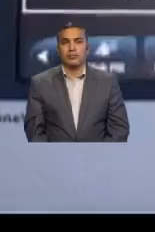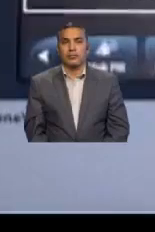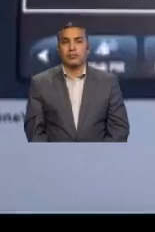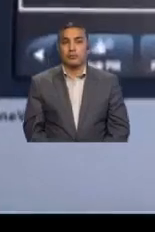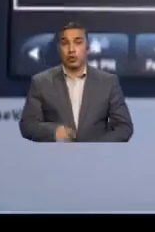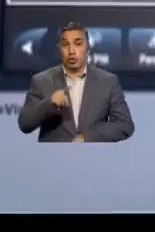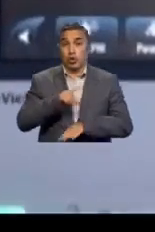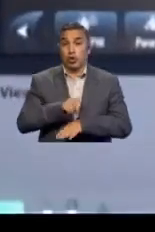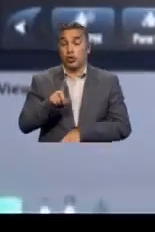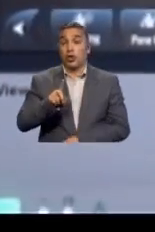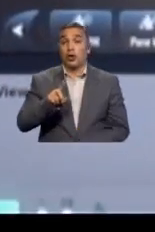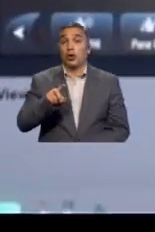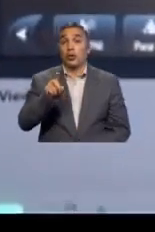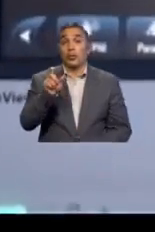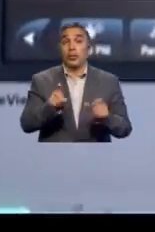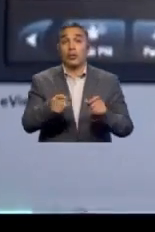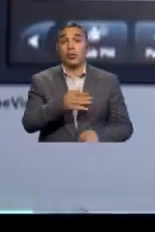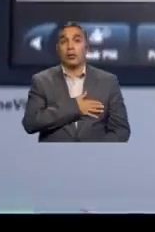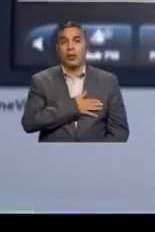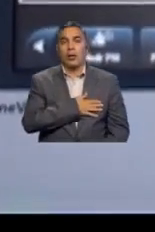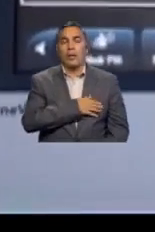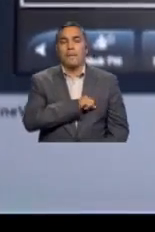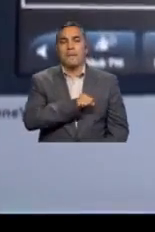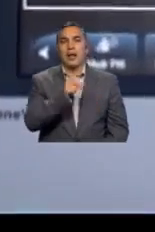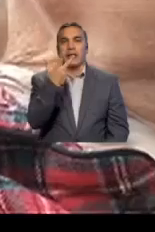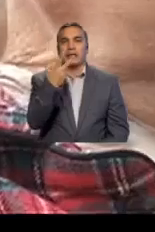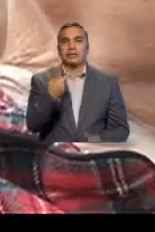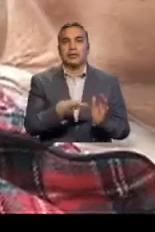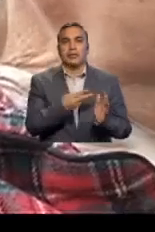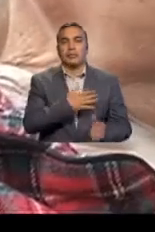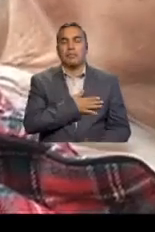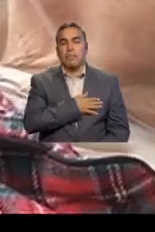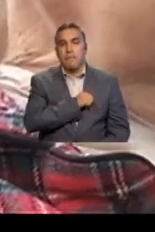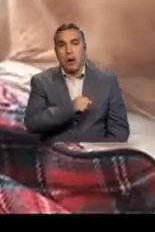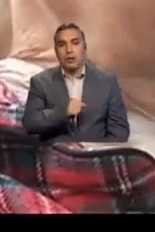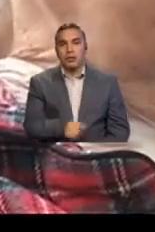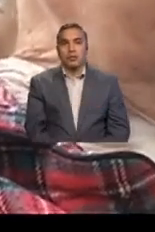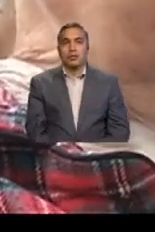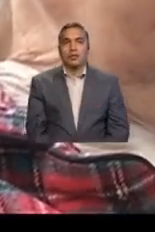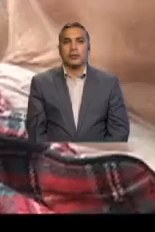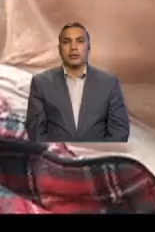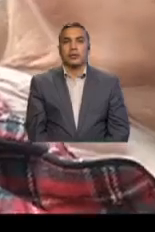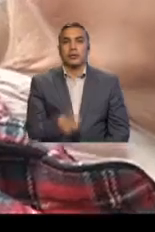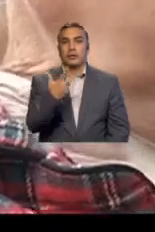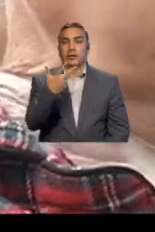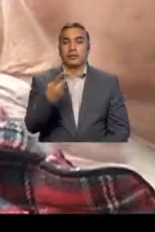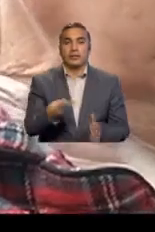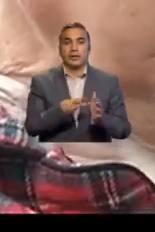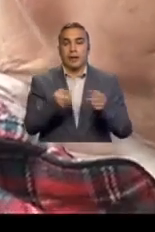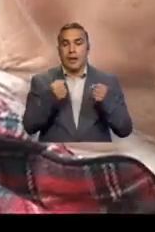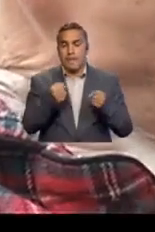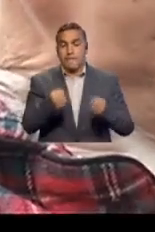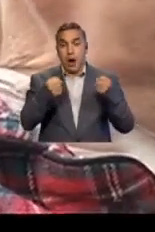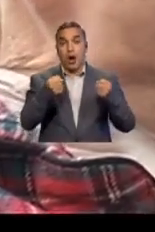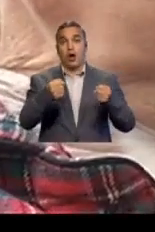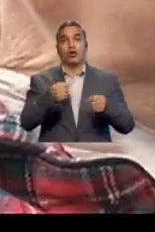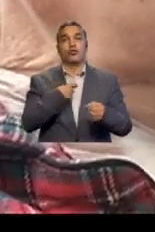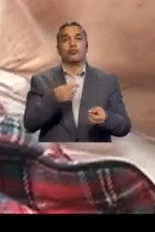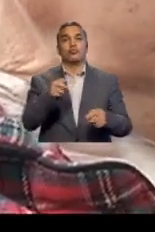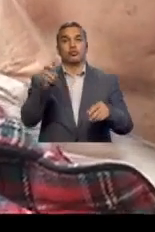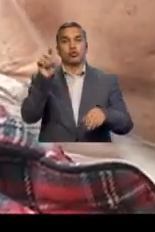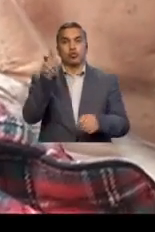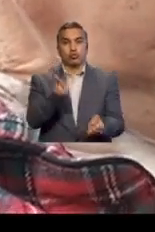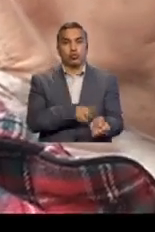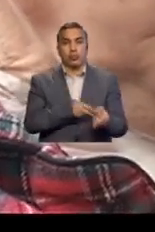Según los médicos, en coma, el corazón de Juan se detuvo en 3 ocasiones. Tuvieron que darme 3 electrochoques porque ya